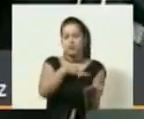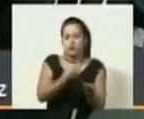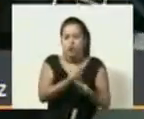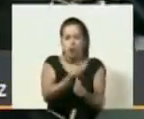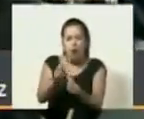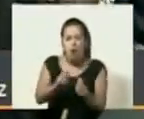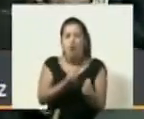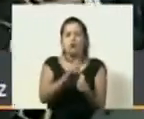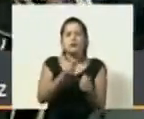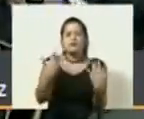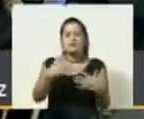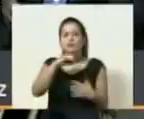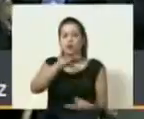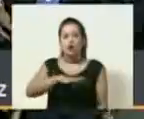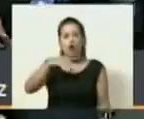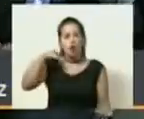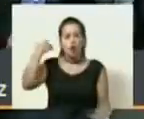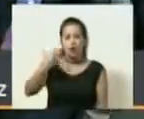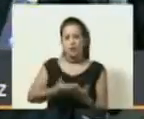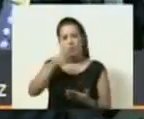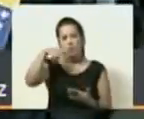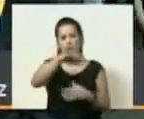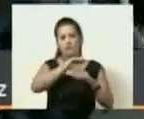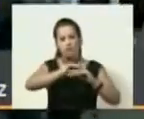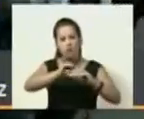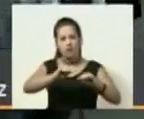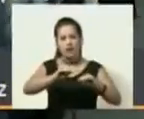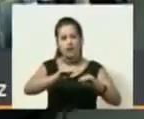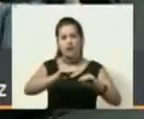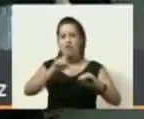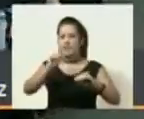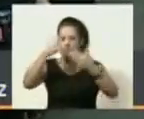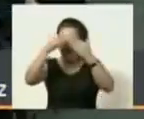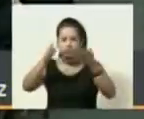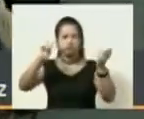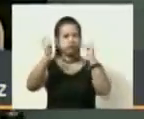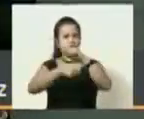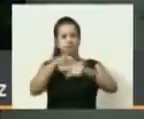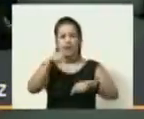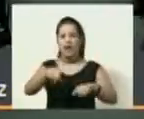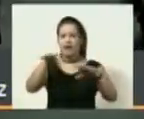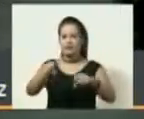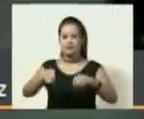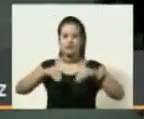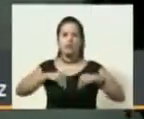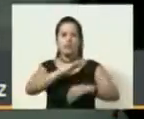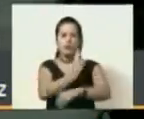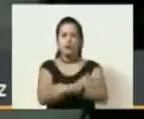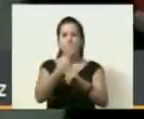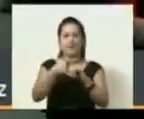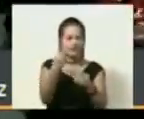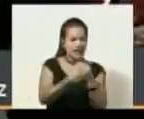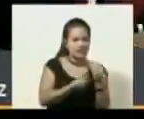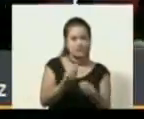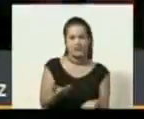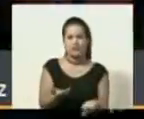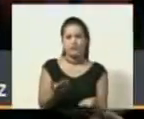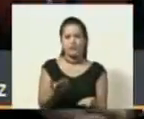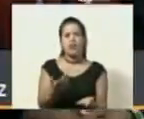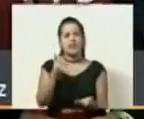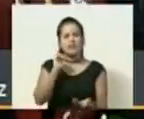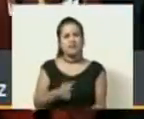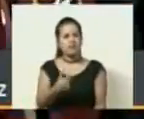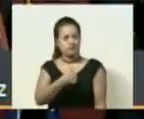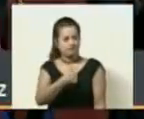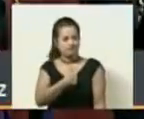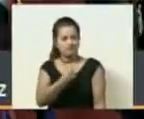culturas originarias del pueblo, descolonizada, liberada en el poder, en el saber y en el hacer, con vocación